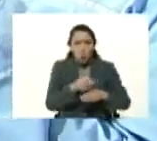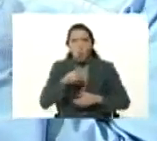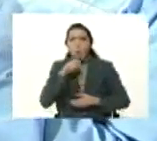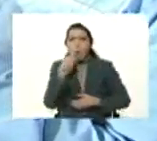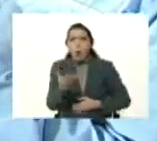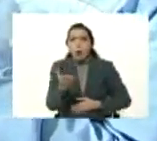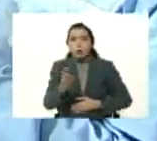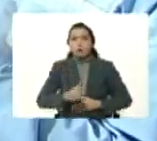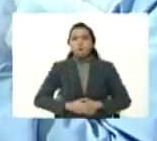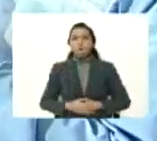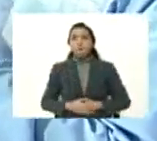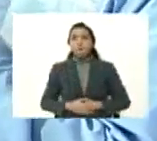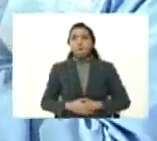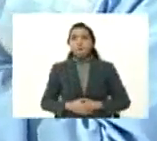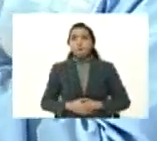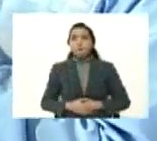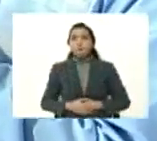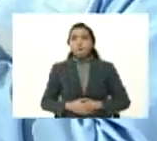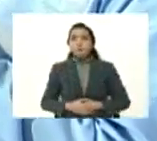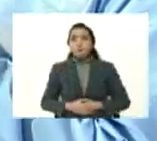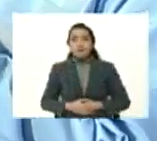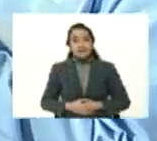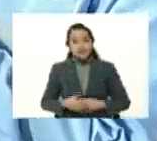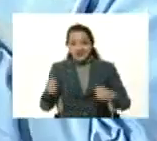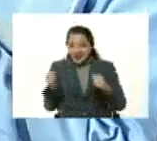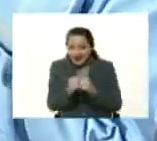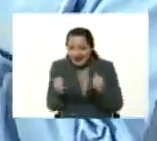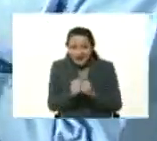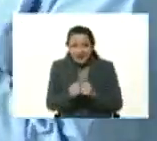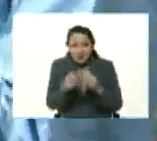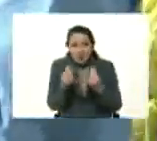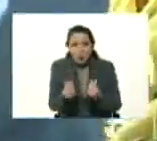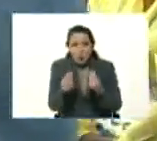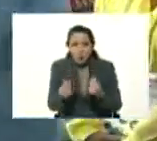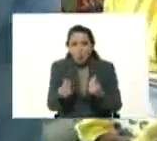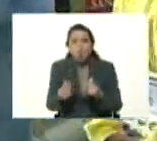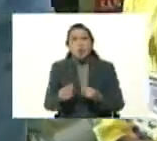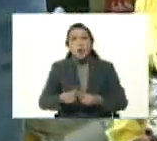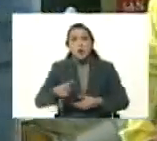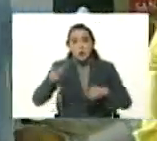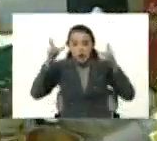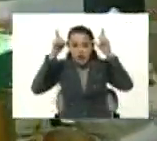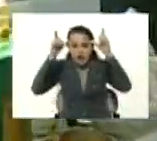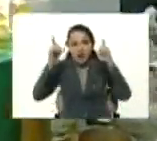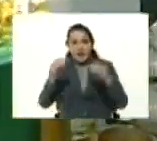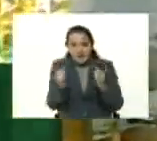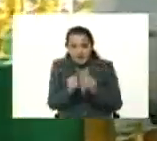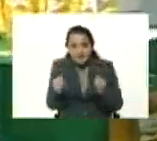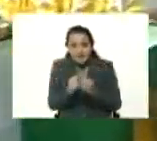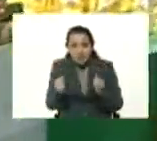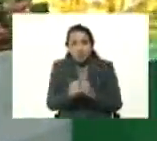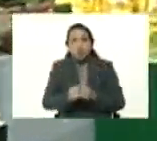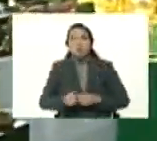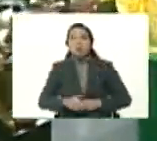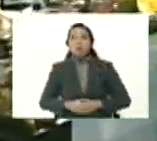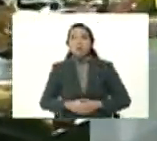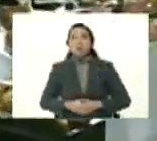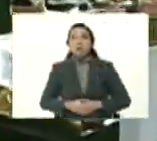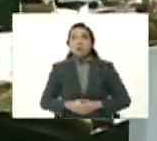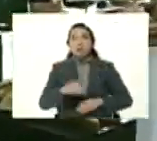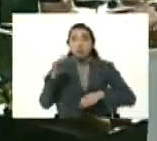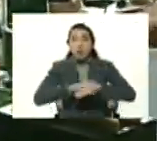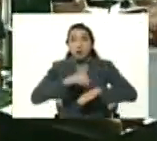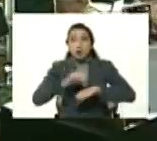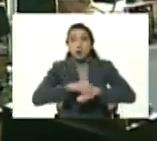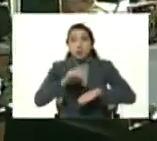la horma. La calidad del cuero, cuero puro. Sí. ¿Mm? Sí, así podemos mostrar aquí estas zapatillas.